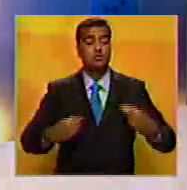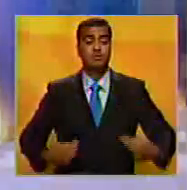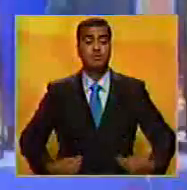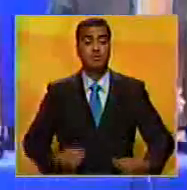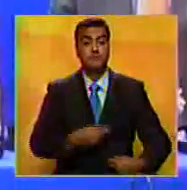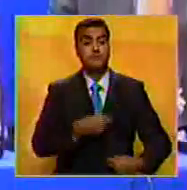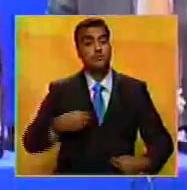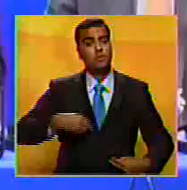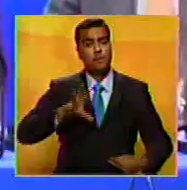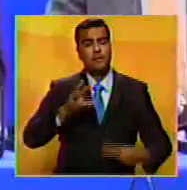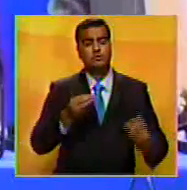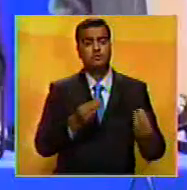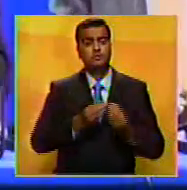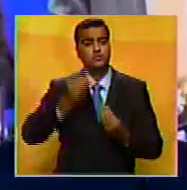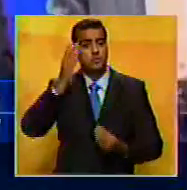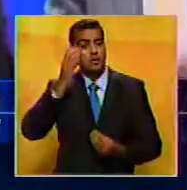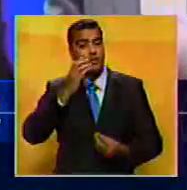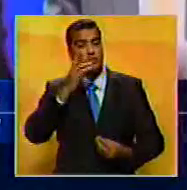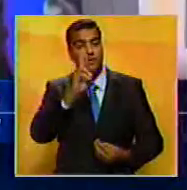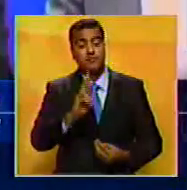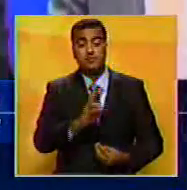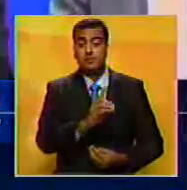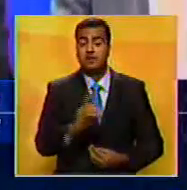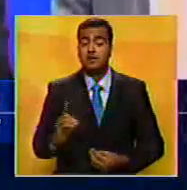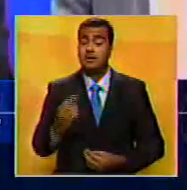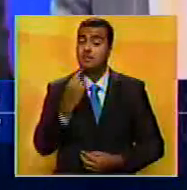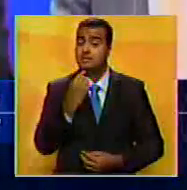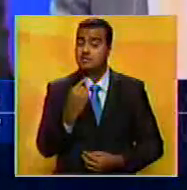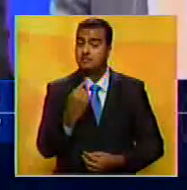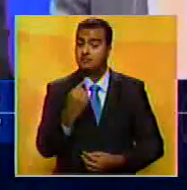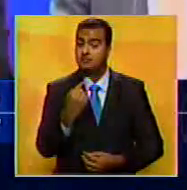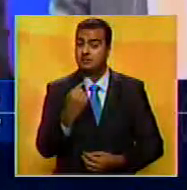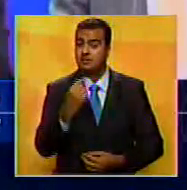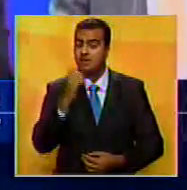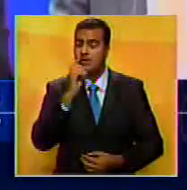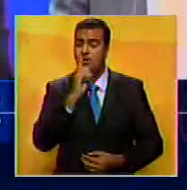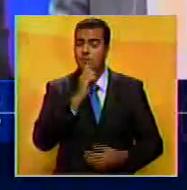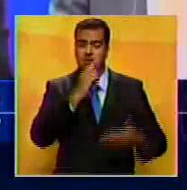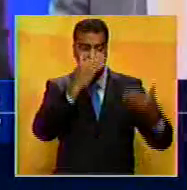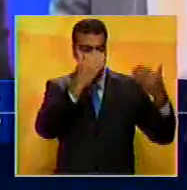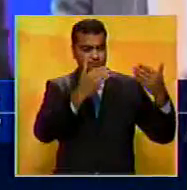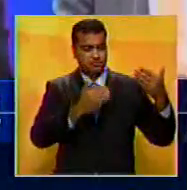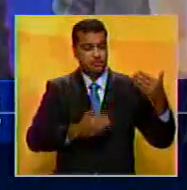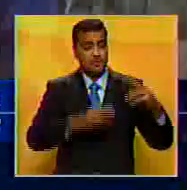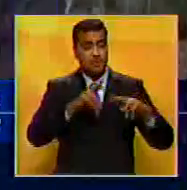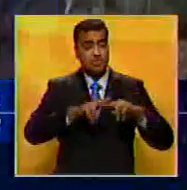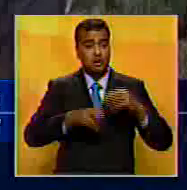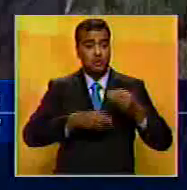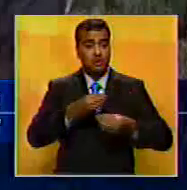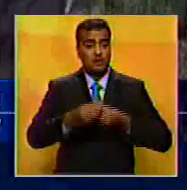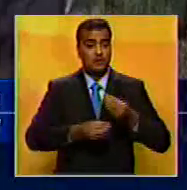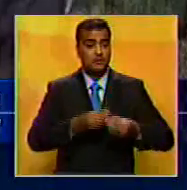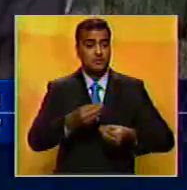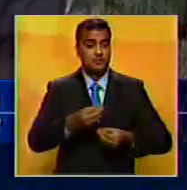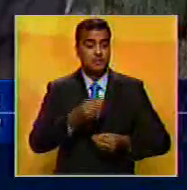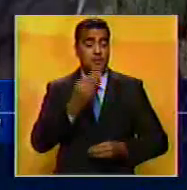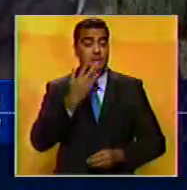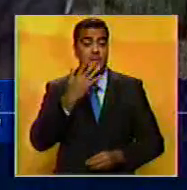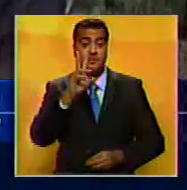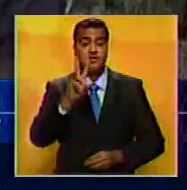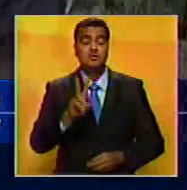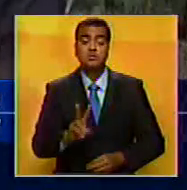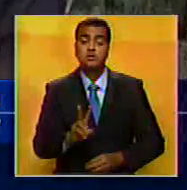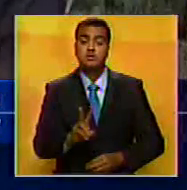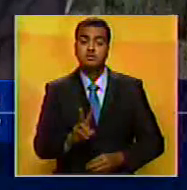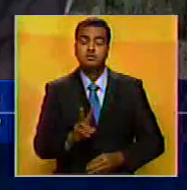Nuestro país, junto a Cuba y República Dominicana, figuran en la denominada lista negra del organismo. En el caso de Venezuela, la